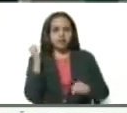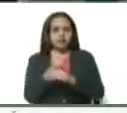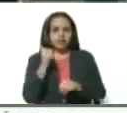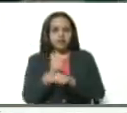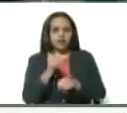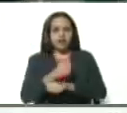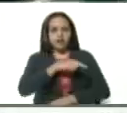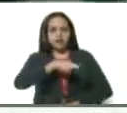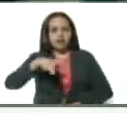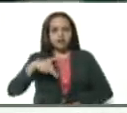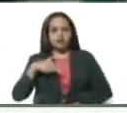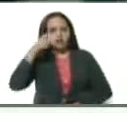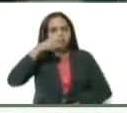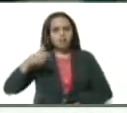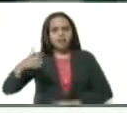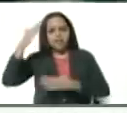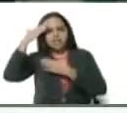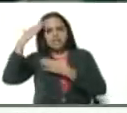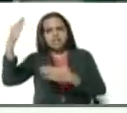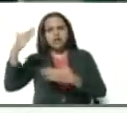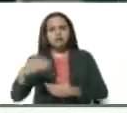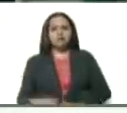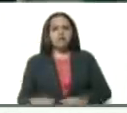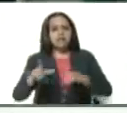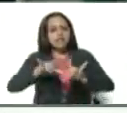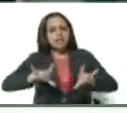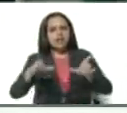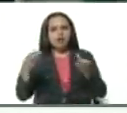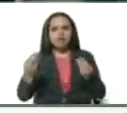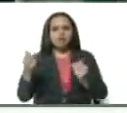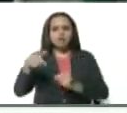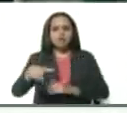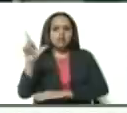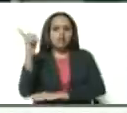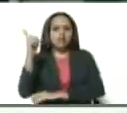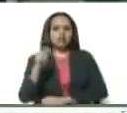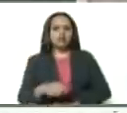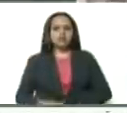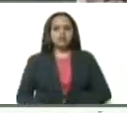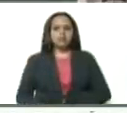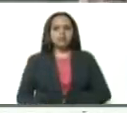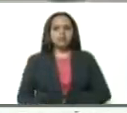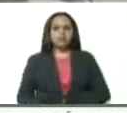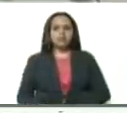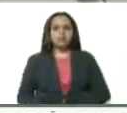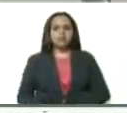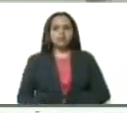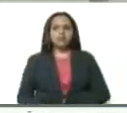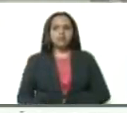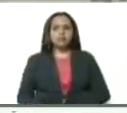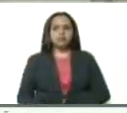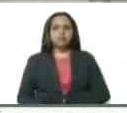por nuestro pueblo. Saludos y se le quiere mucho desde el estado Lara, mi comandante en jefe.